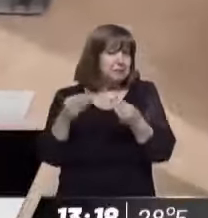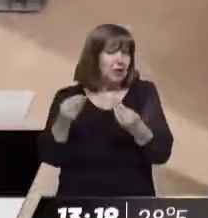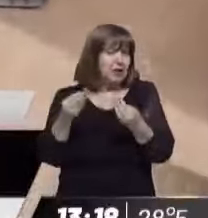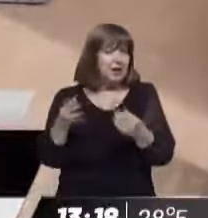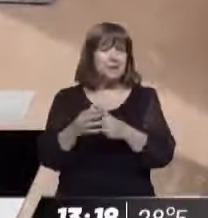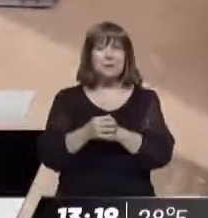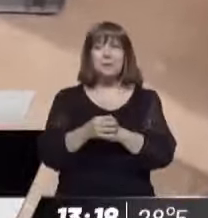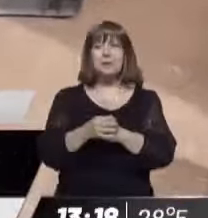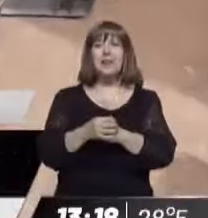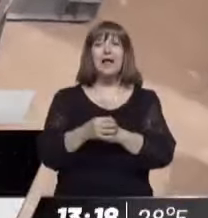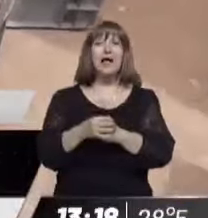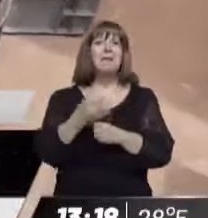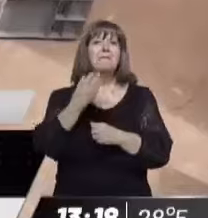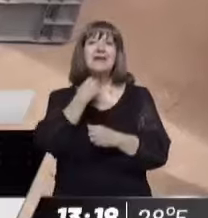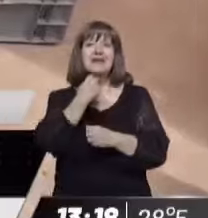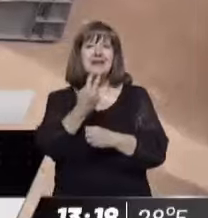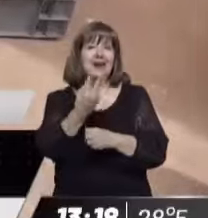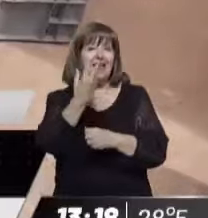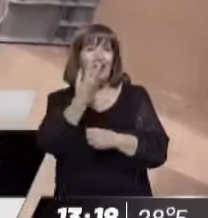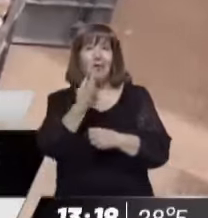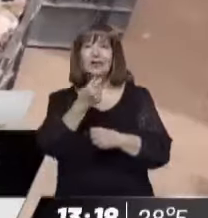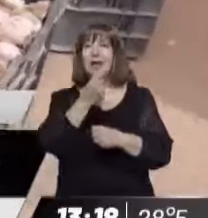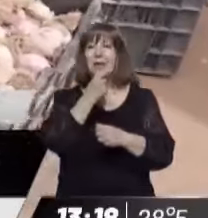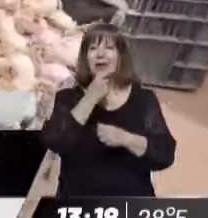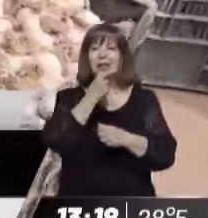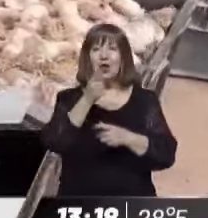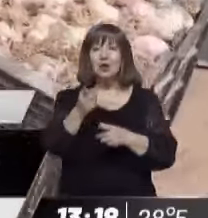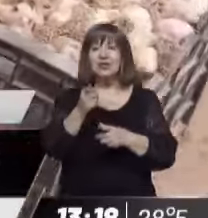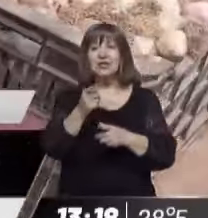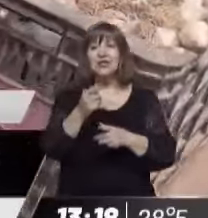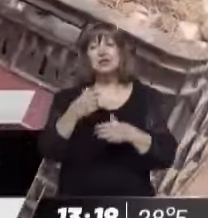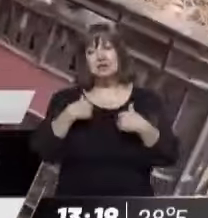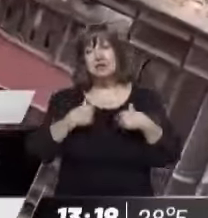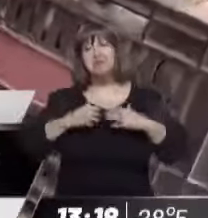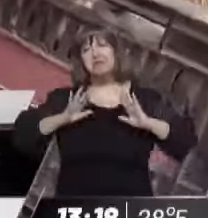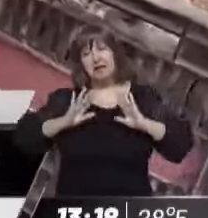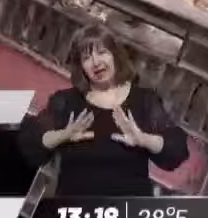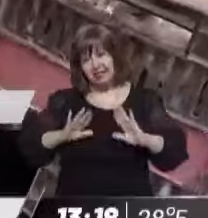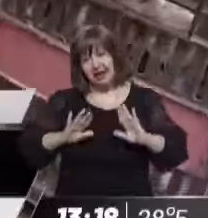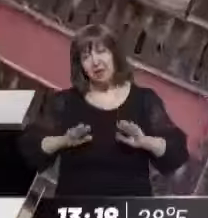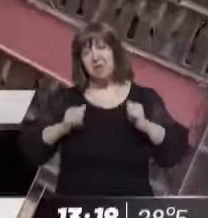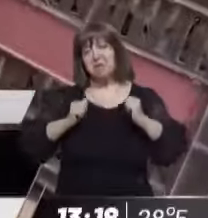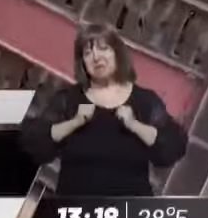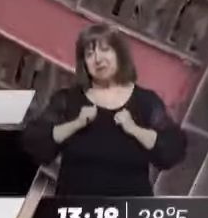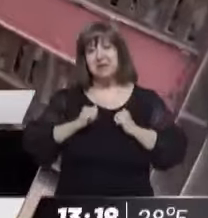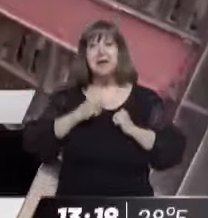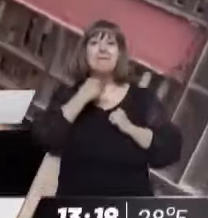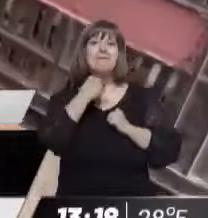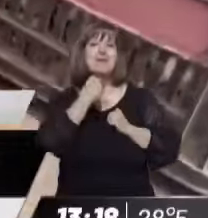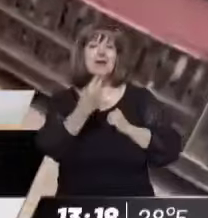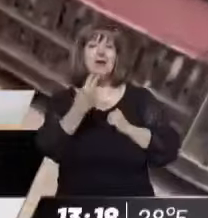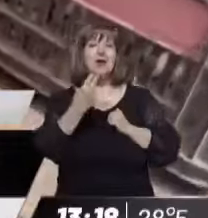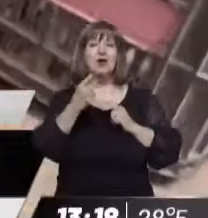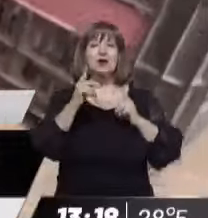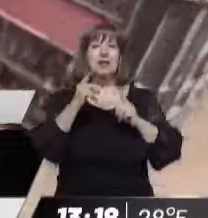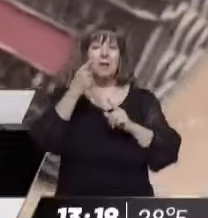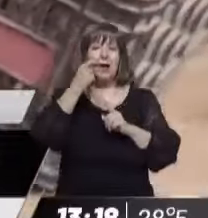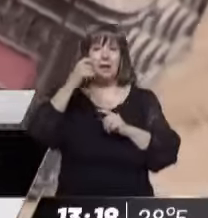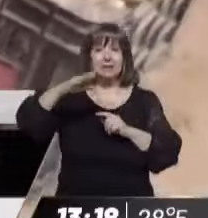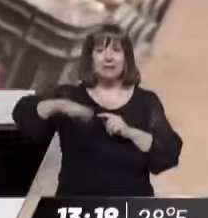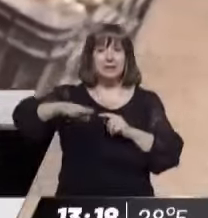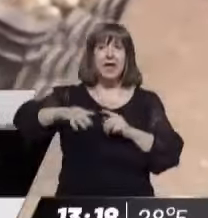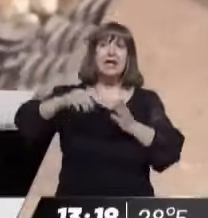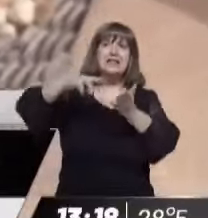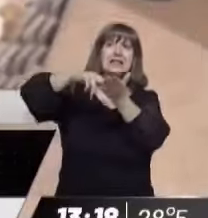mi hija más le gustaron aquí a Mendoza. Ella, por ella más nos fuimos. Y mi hijo también, que el más chico, era más enfermizo